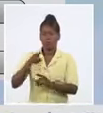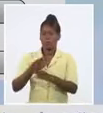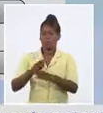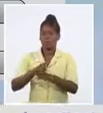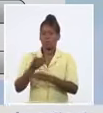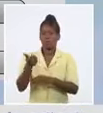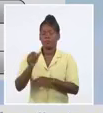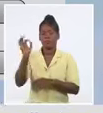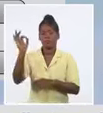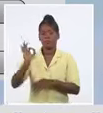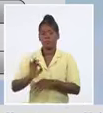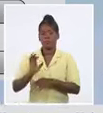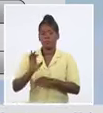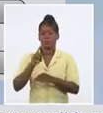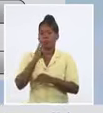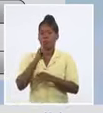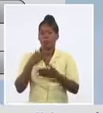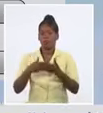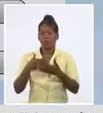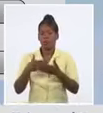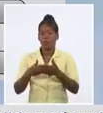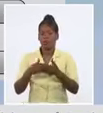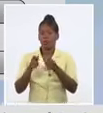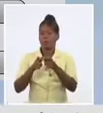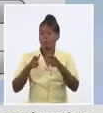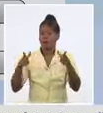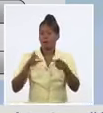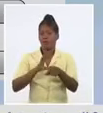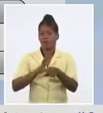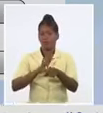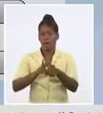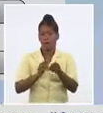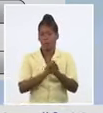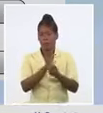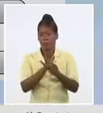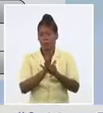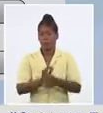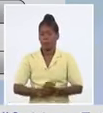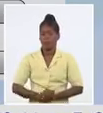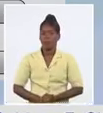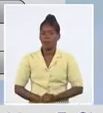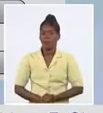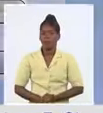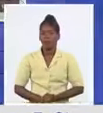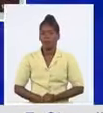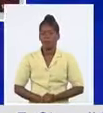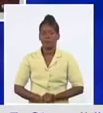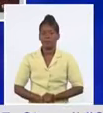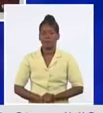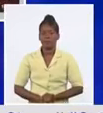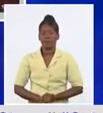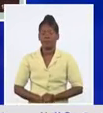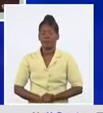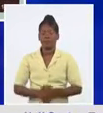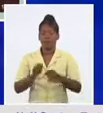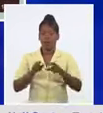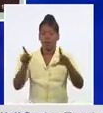muestras procesadas han resultado positivas a la COVID-19.